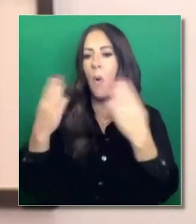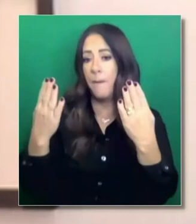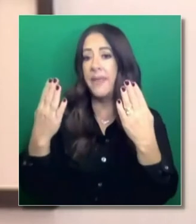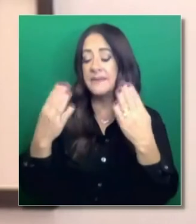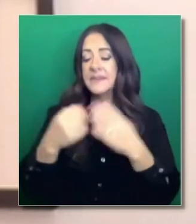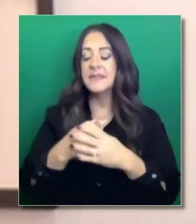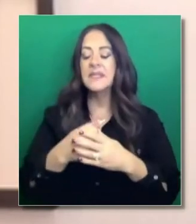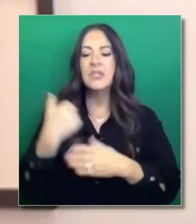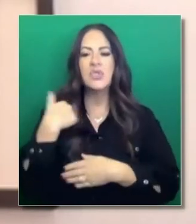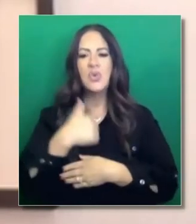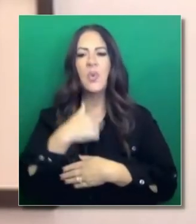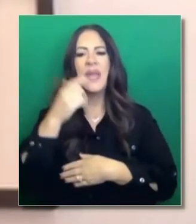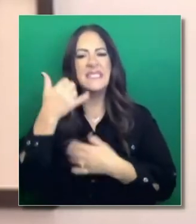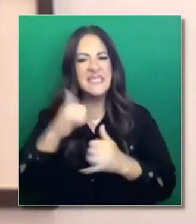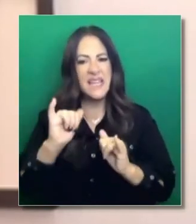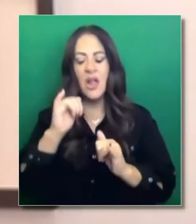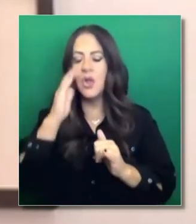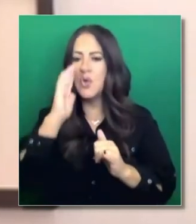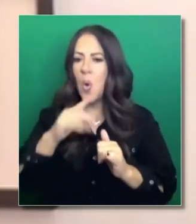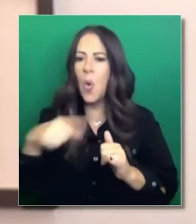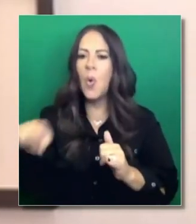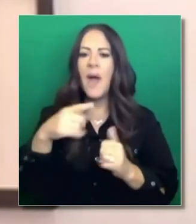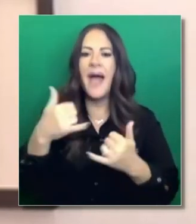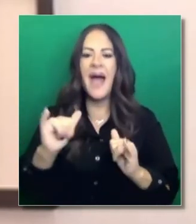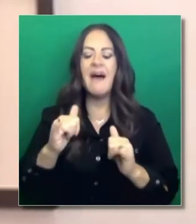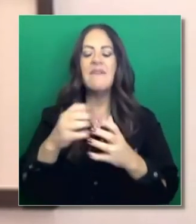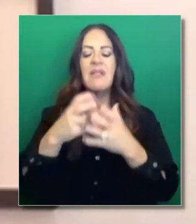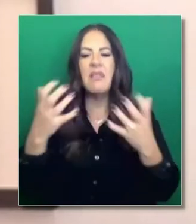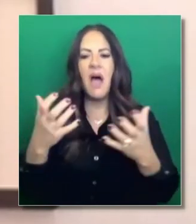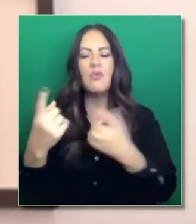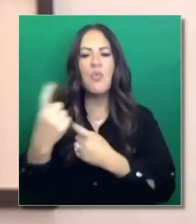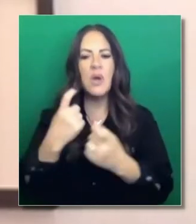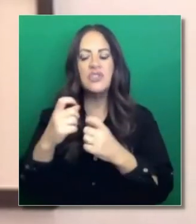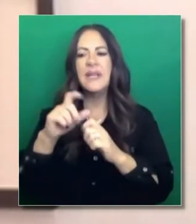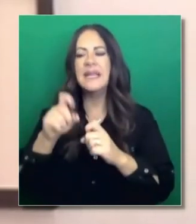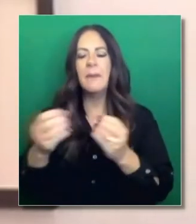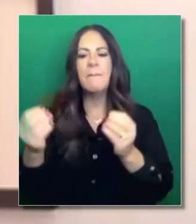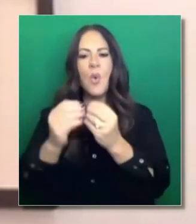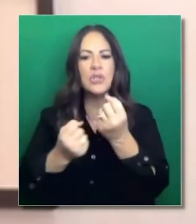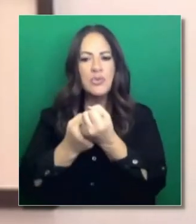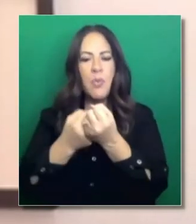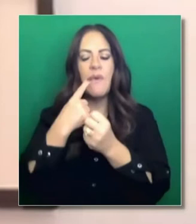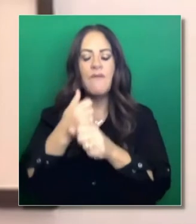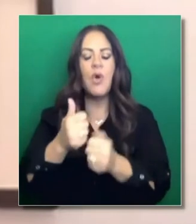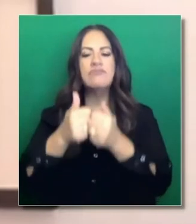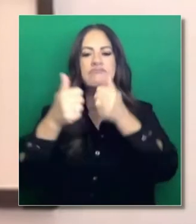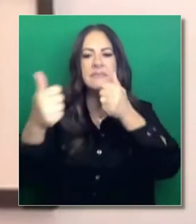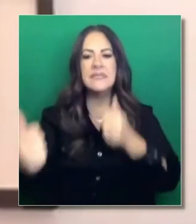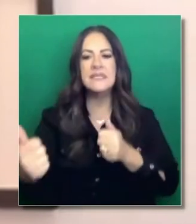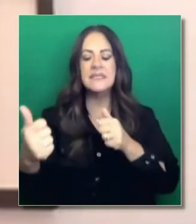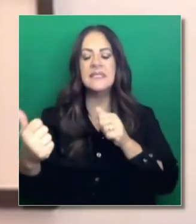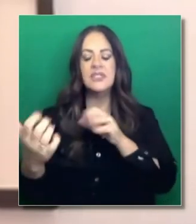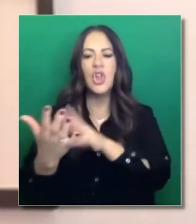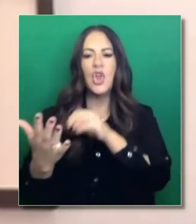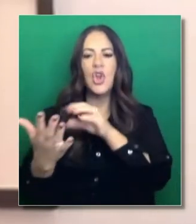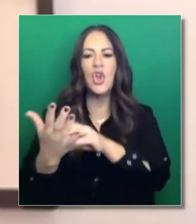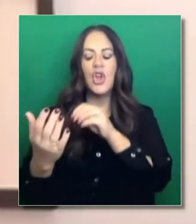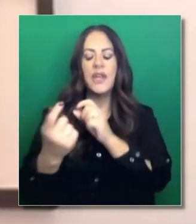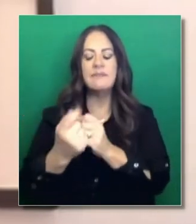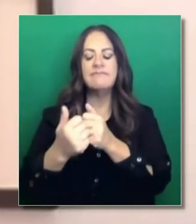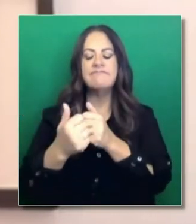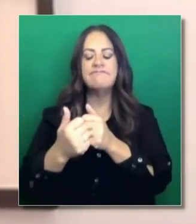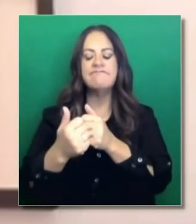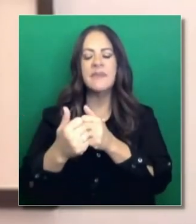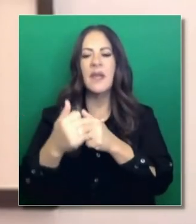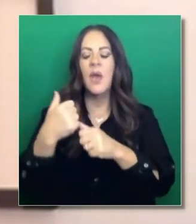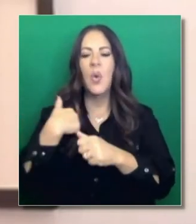reabrir en fases, y queremos también hablar con escuelas para aprendizaje a distancia. Todos los expertos están ofreciendo todo